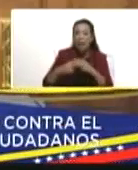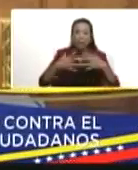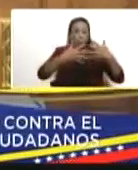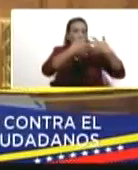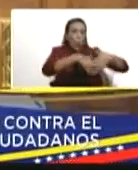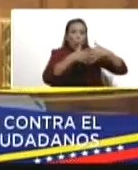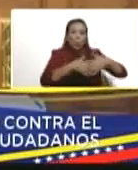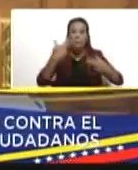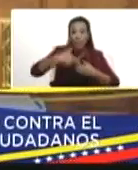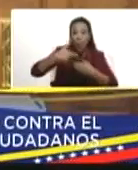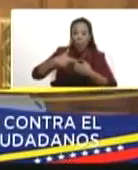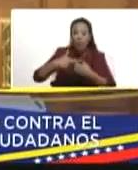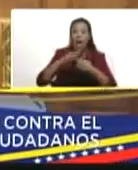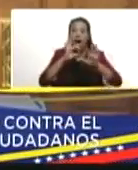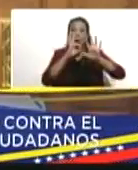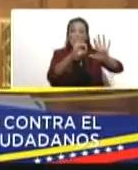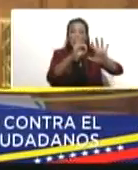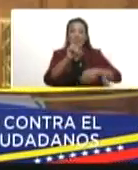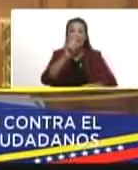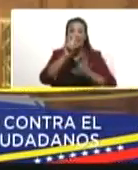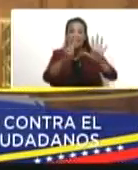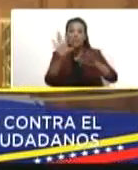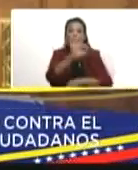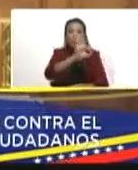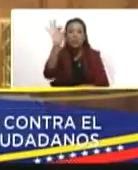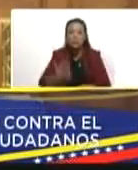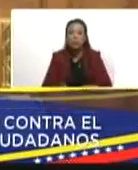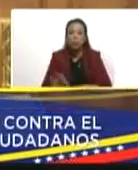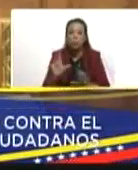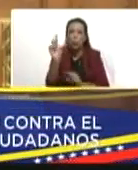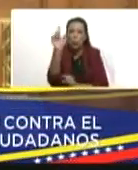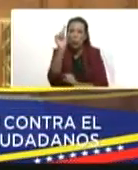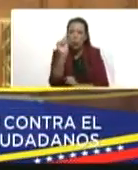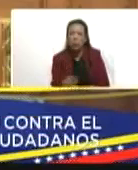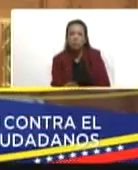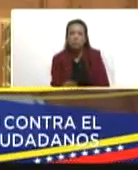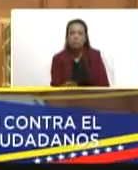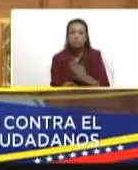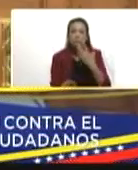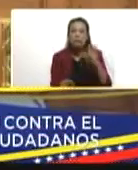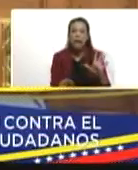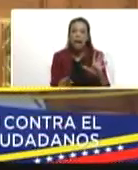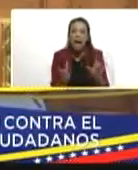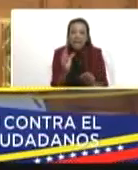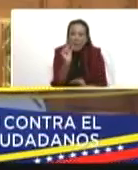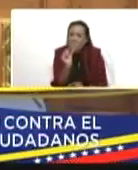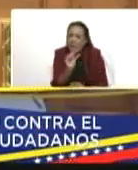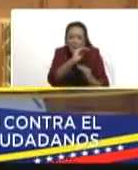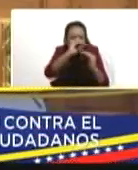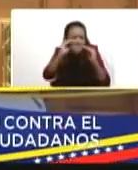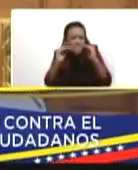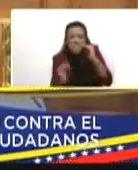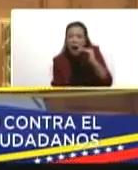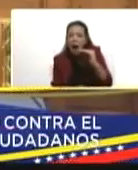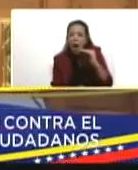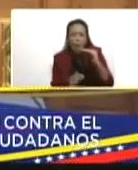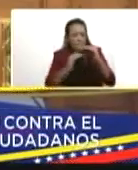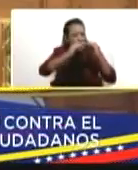repuestos 87 por llegando a su nivel más